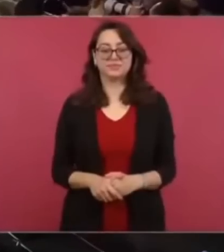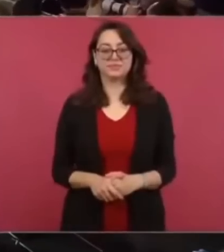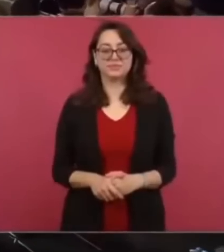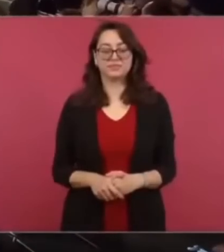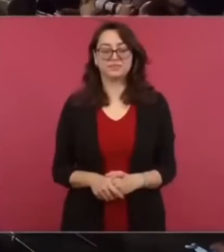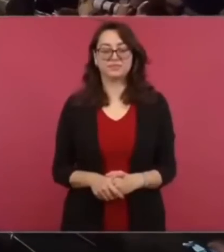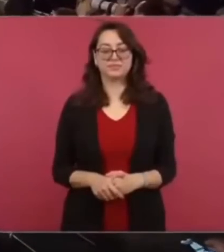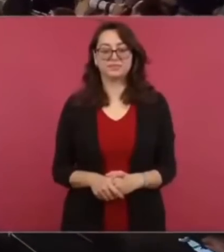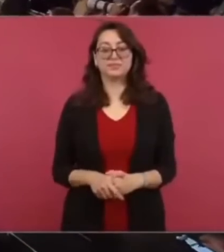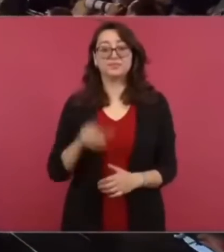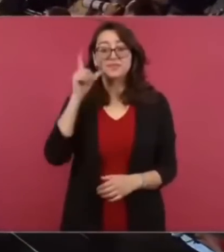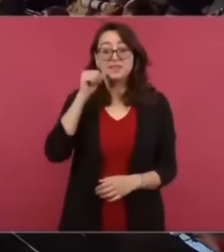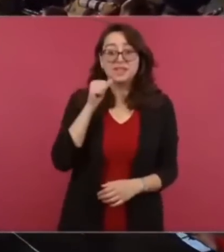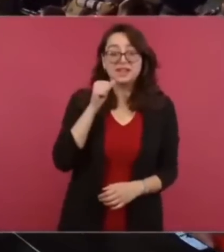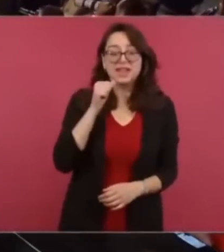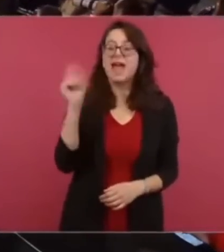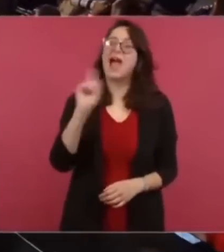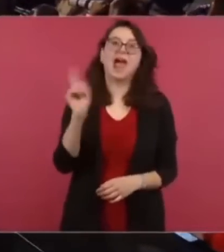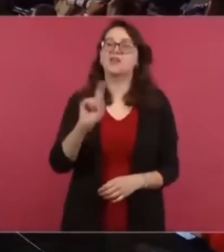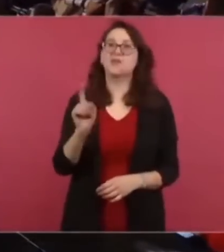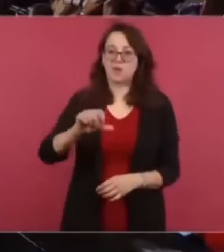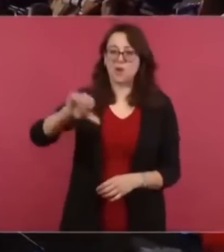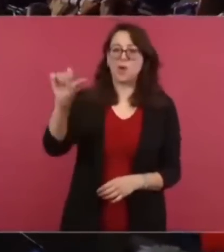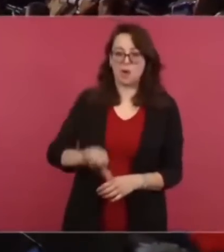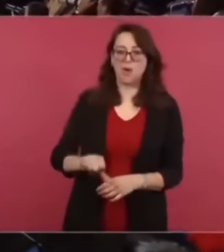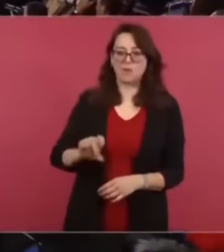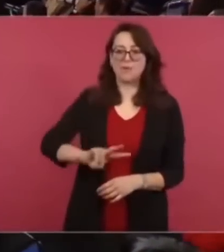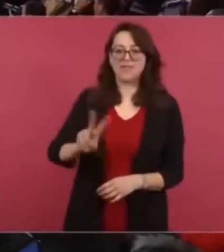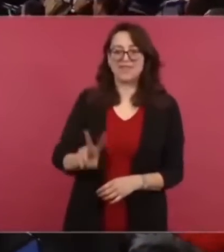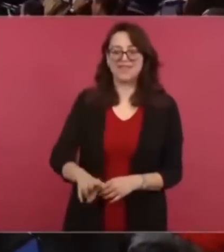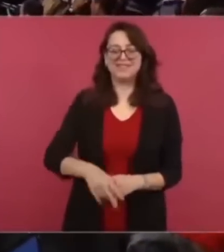Digo, hoy. Bueno, buenos días, perdón.